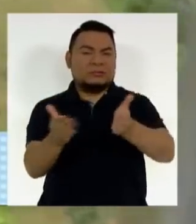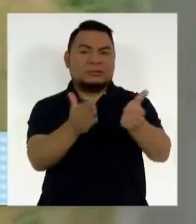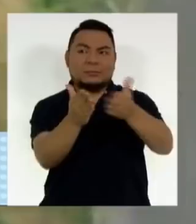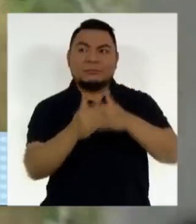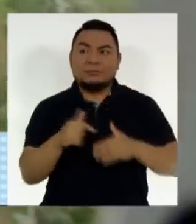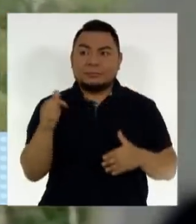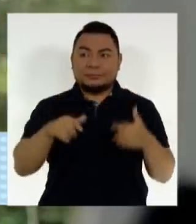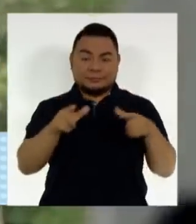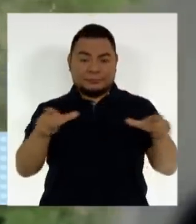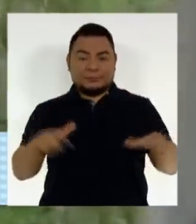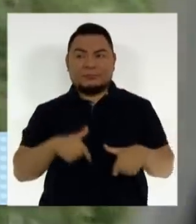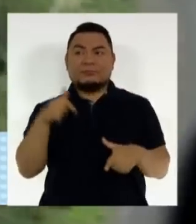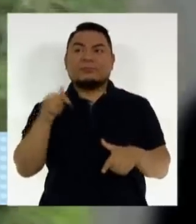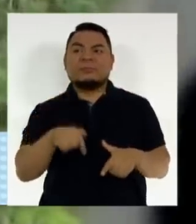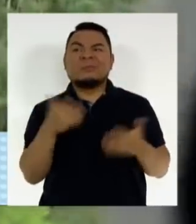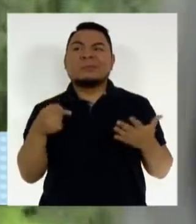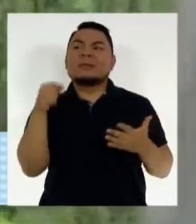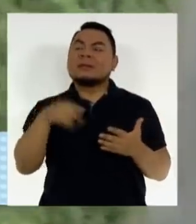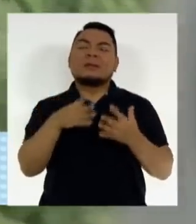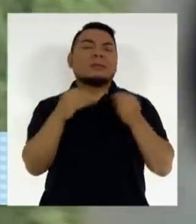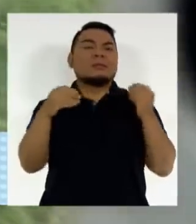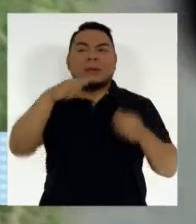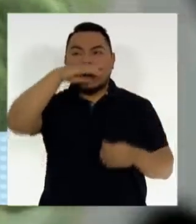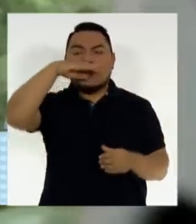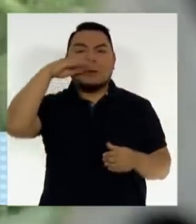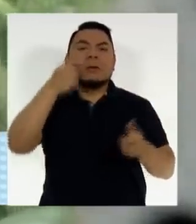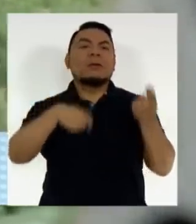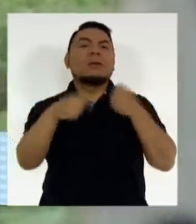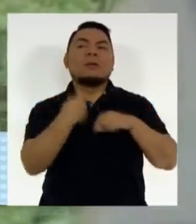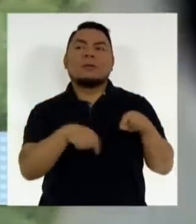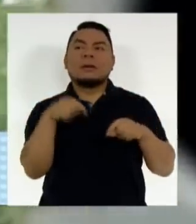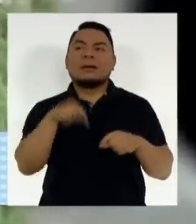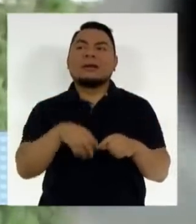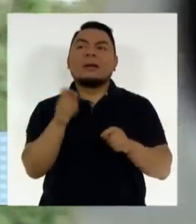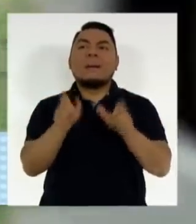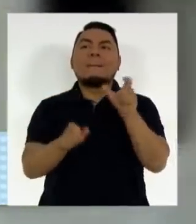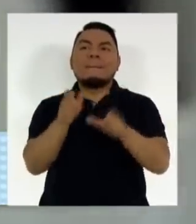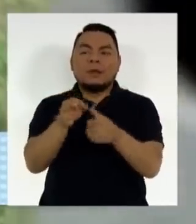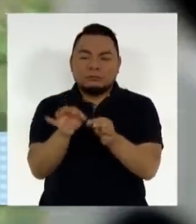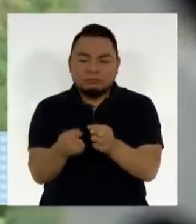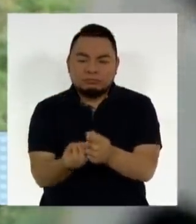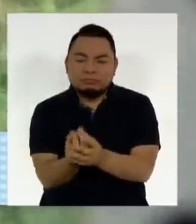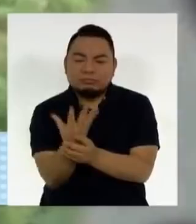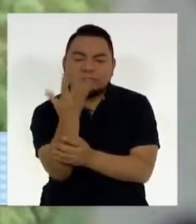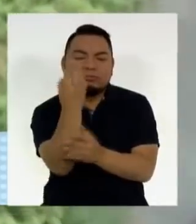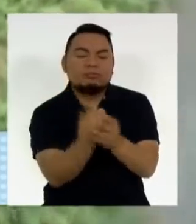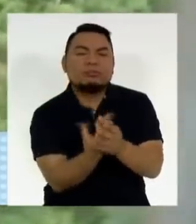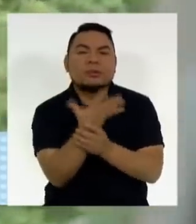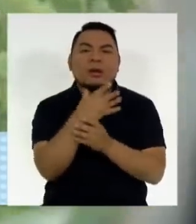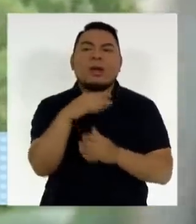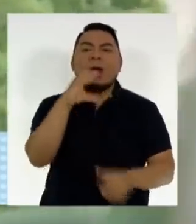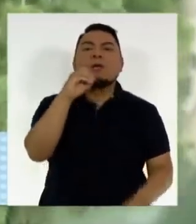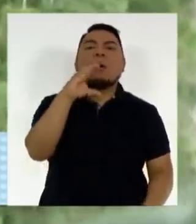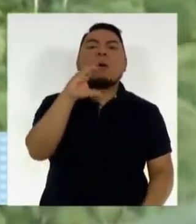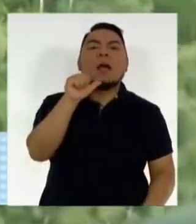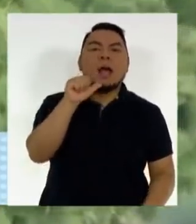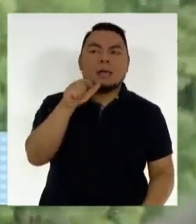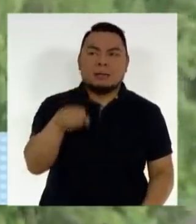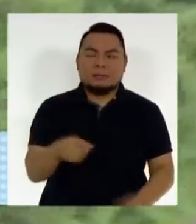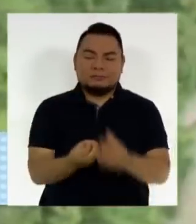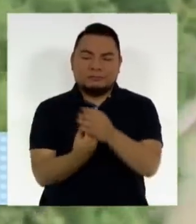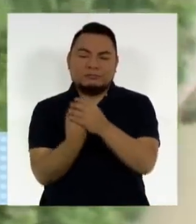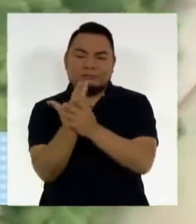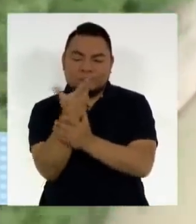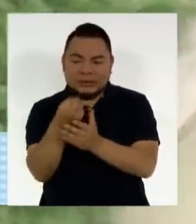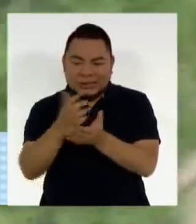es eminentemente cocalera, ¿no? Son agricultores de hoja y coca que tiene esta gente, esta población, y